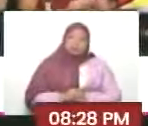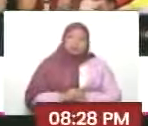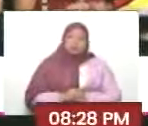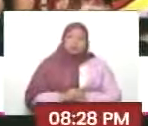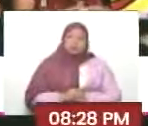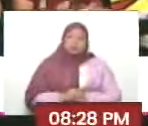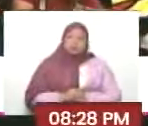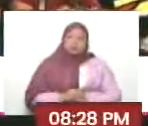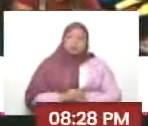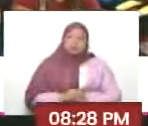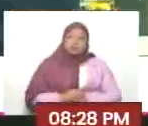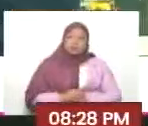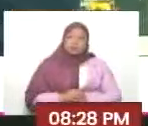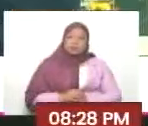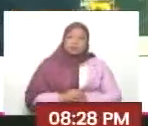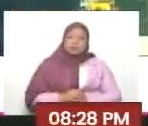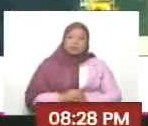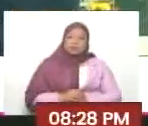tienen